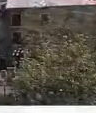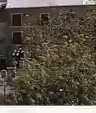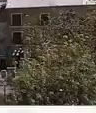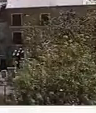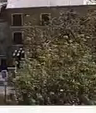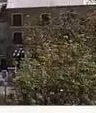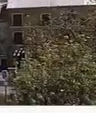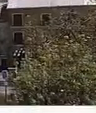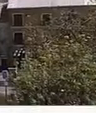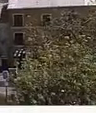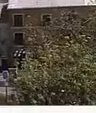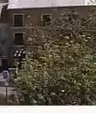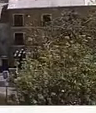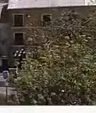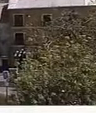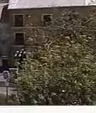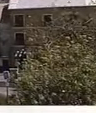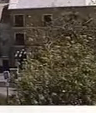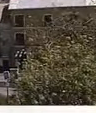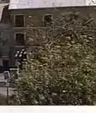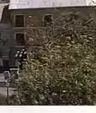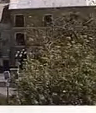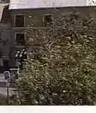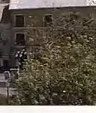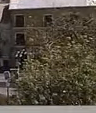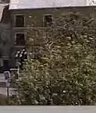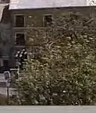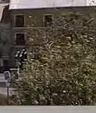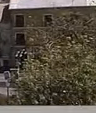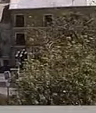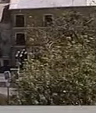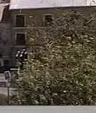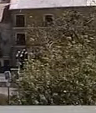no i